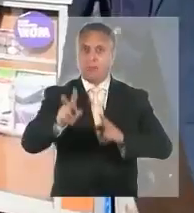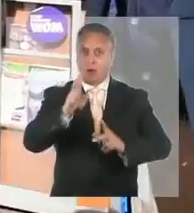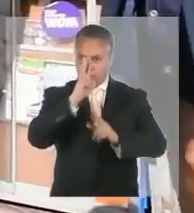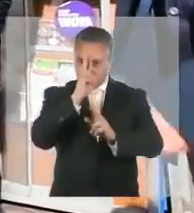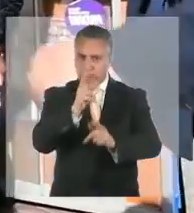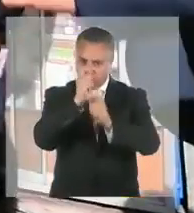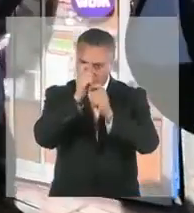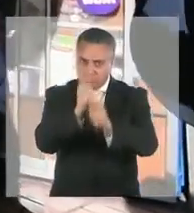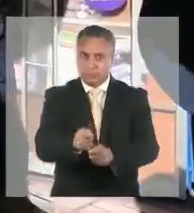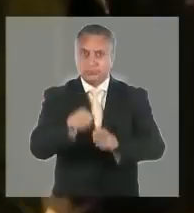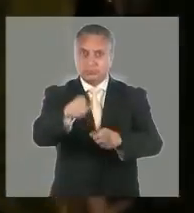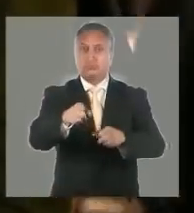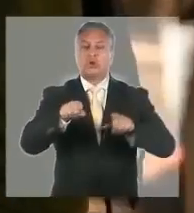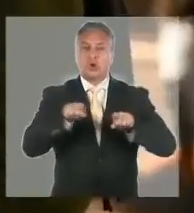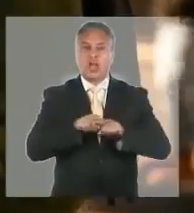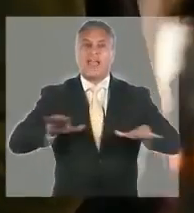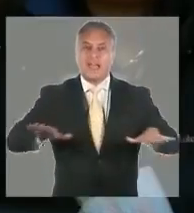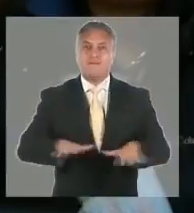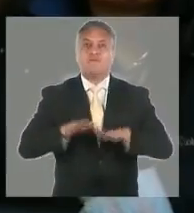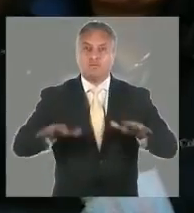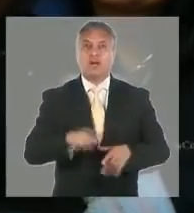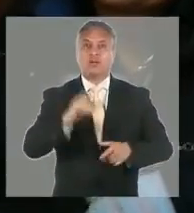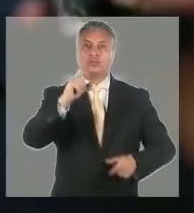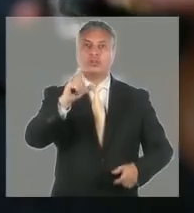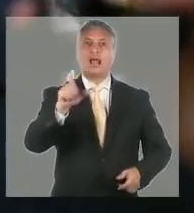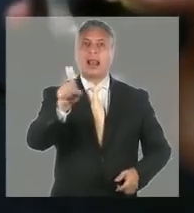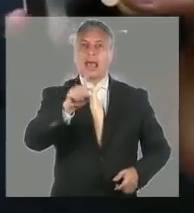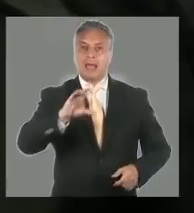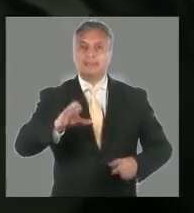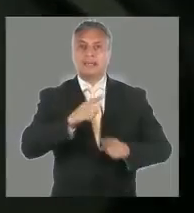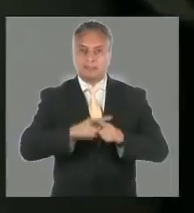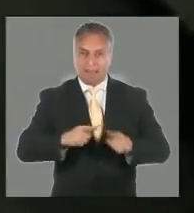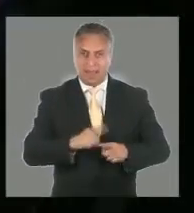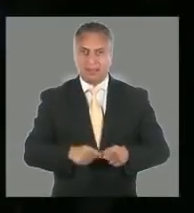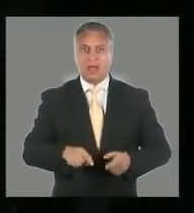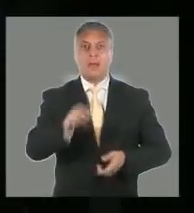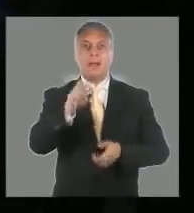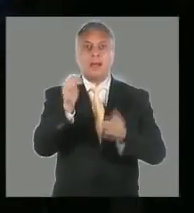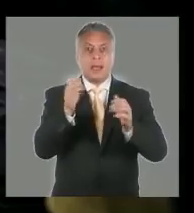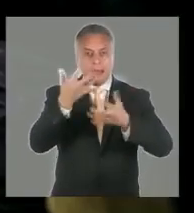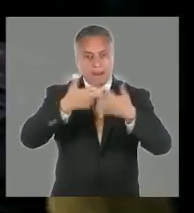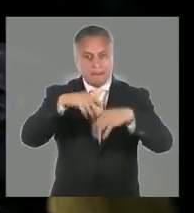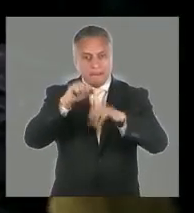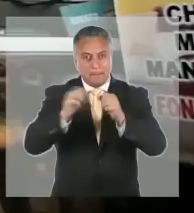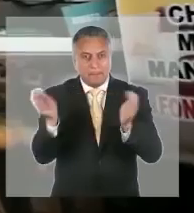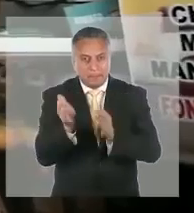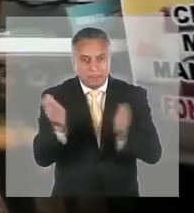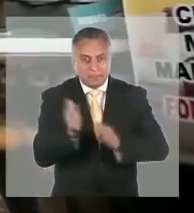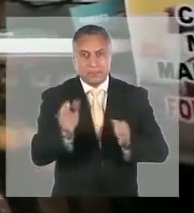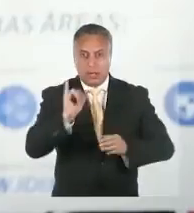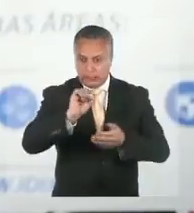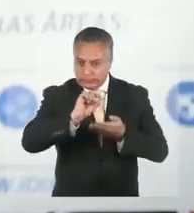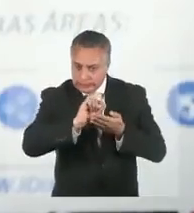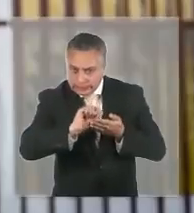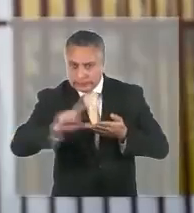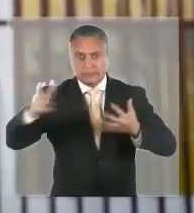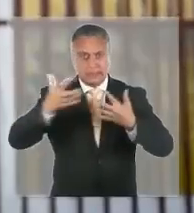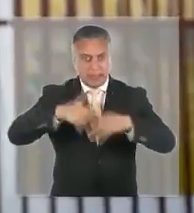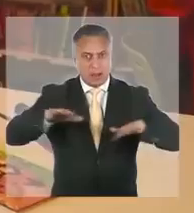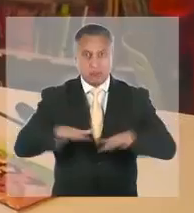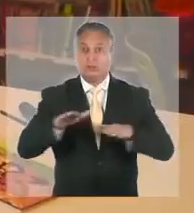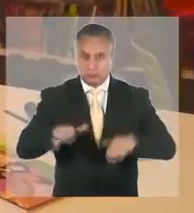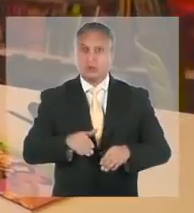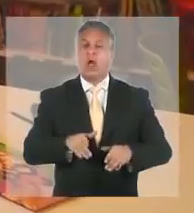Este domingo, hagámosle un reconocimiento al esfuerzo de la clase media. Votemos por las pymes y por los